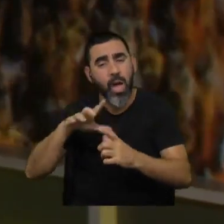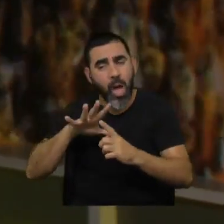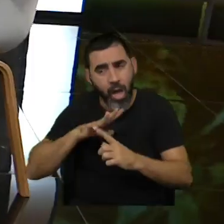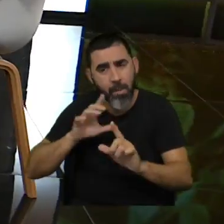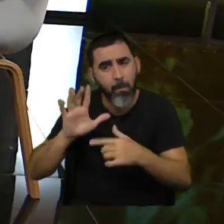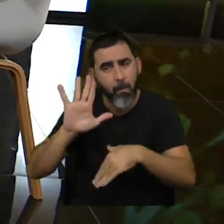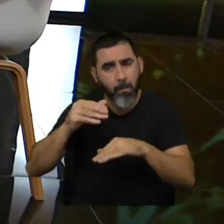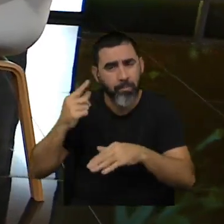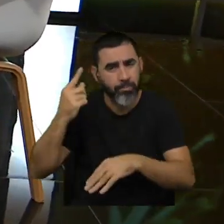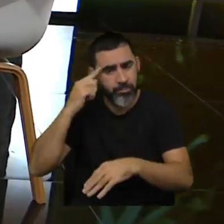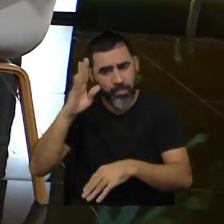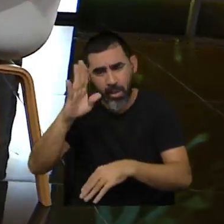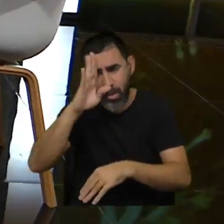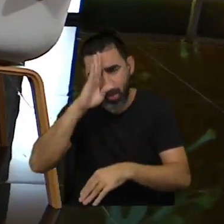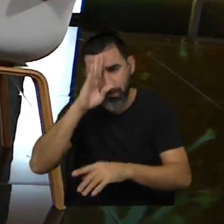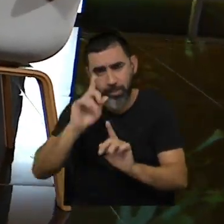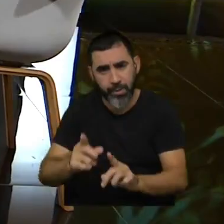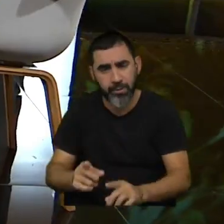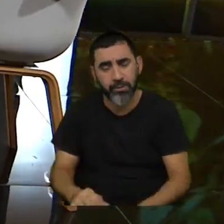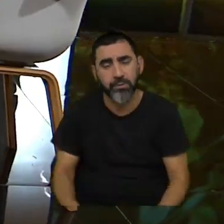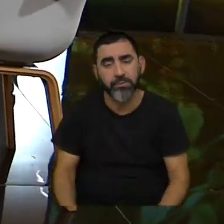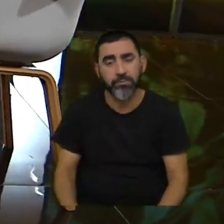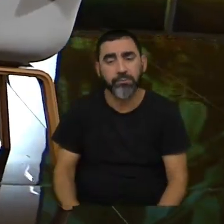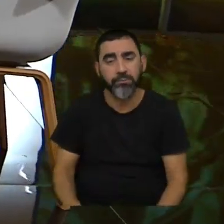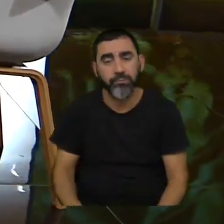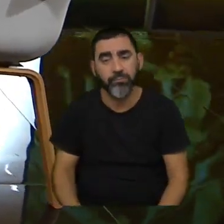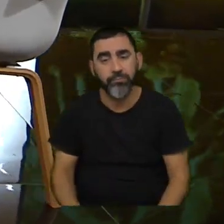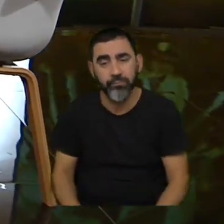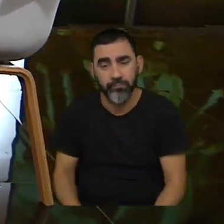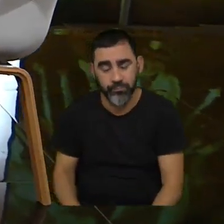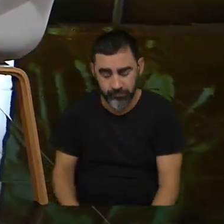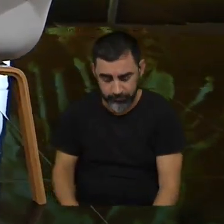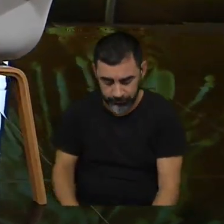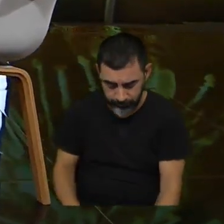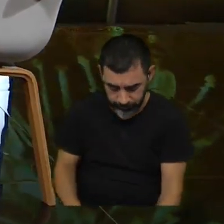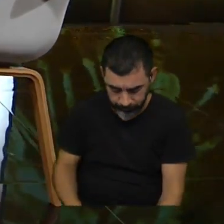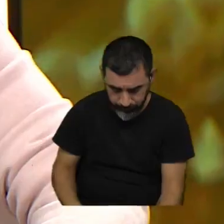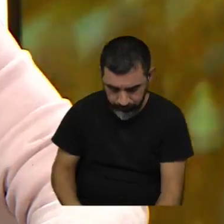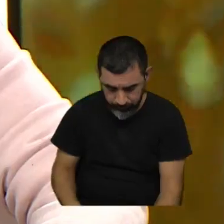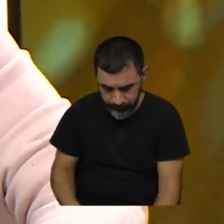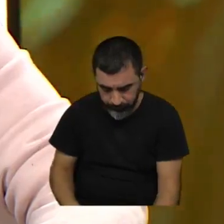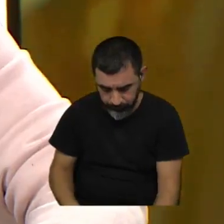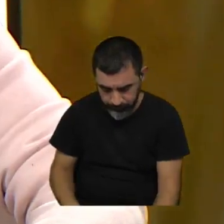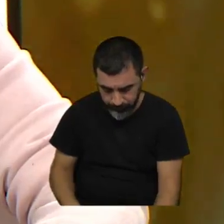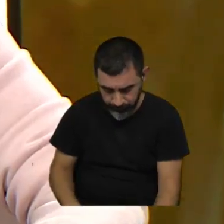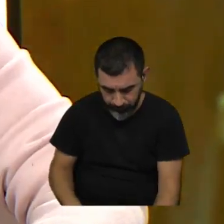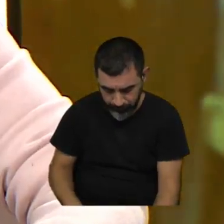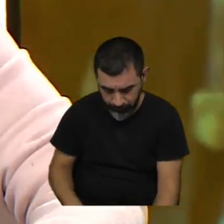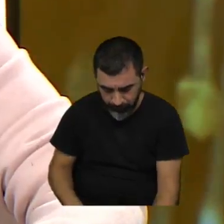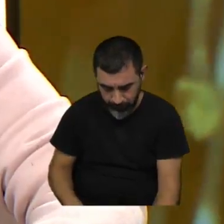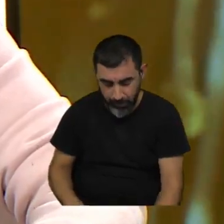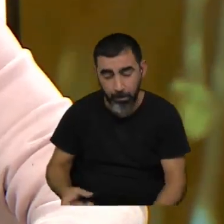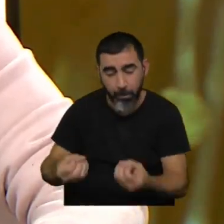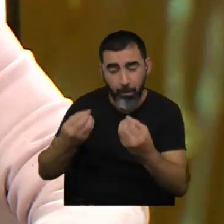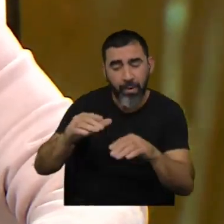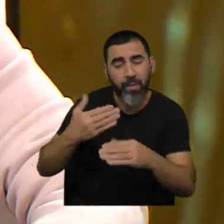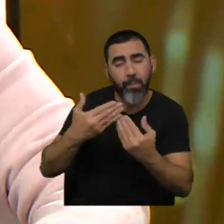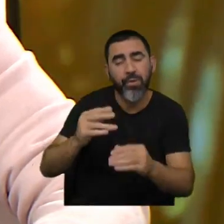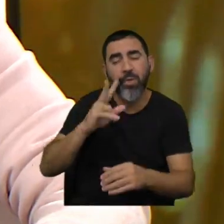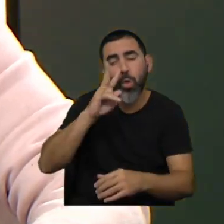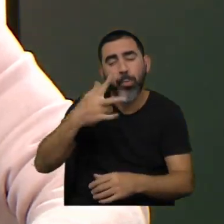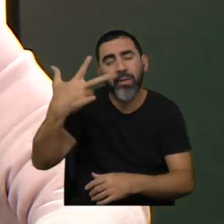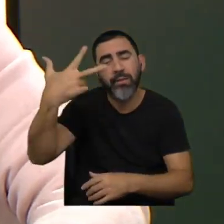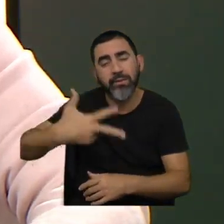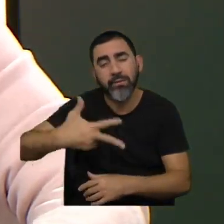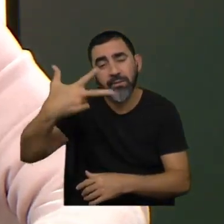la conciencia? Yo creo que sí. Nosotros el monitoreo de las pérdidas de colmenas lo estamos haciendo desde 2013 y es más